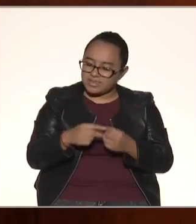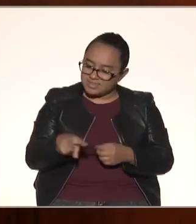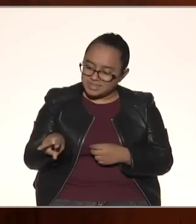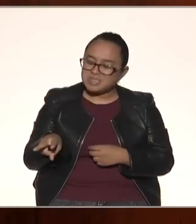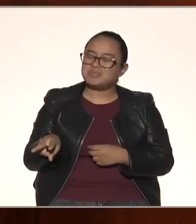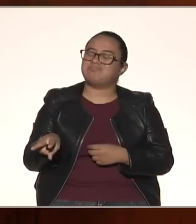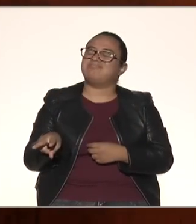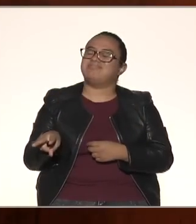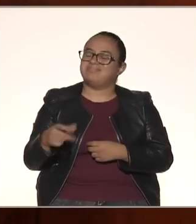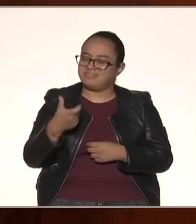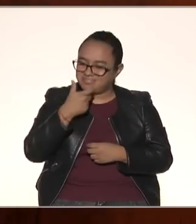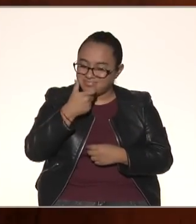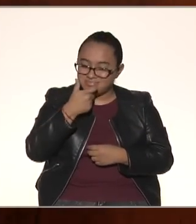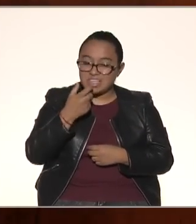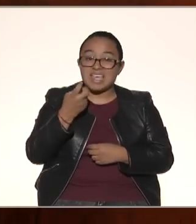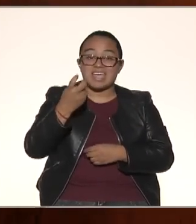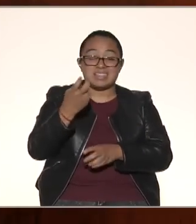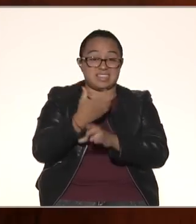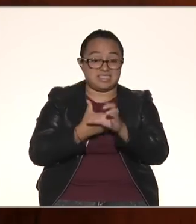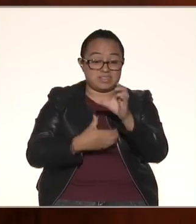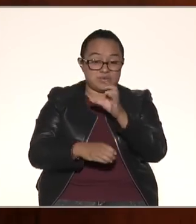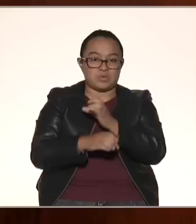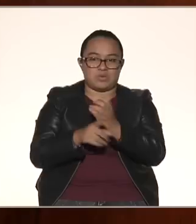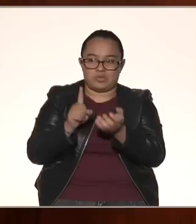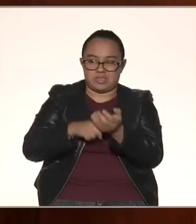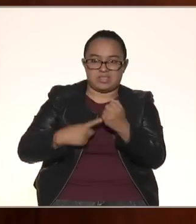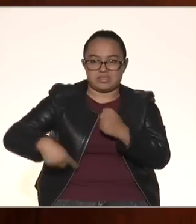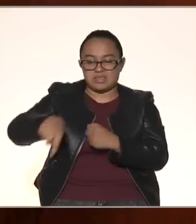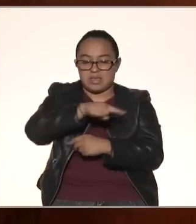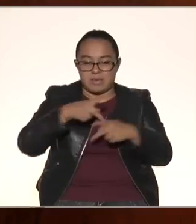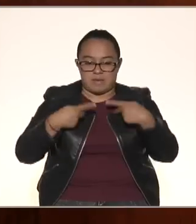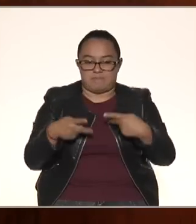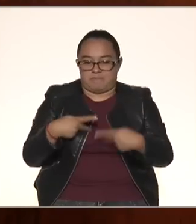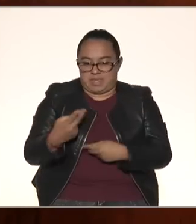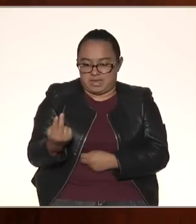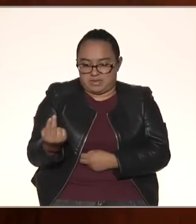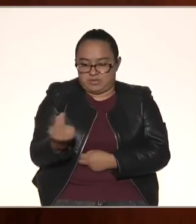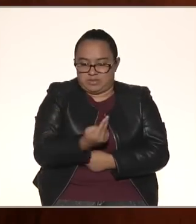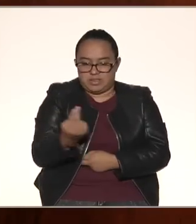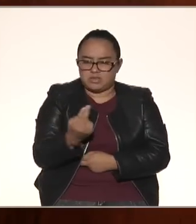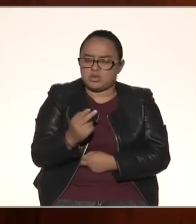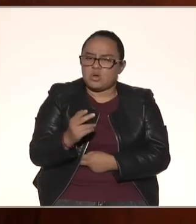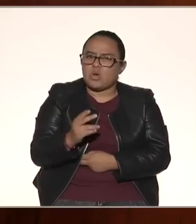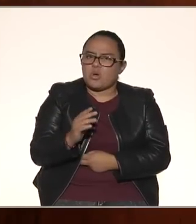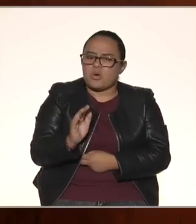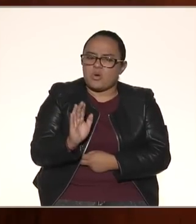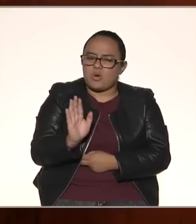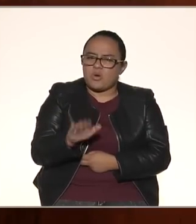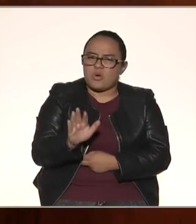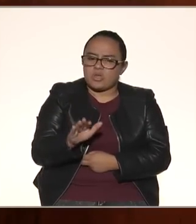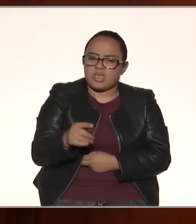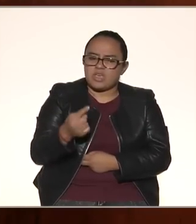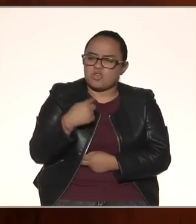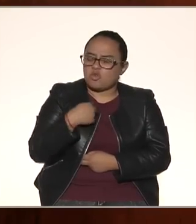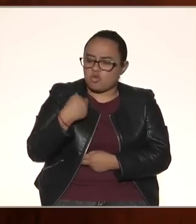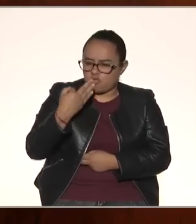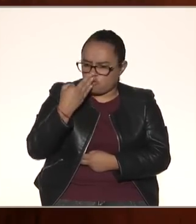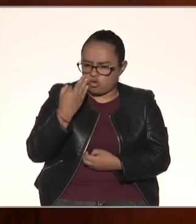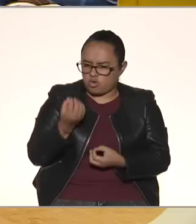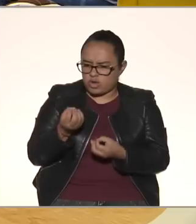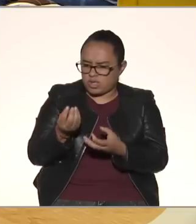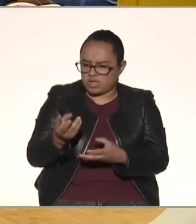sonriera, o elementos que también necesitamos platicar, que necesito yo decirte, oye, yo no soy de dar flores,